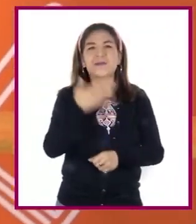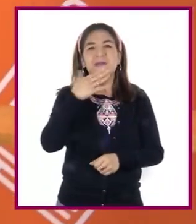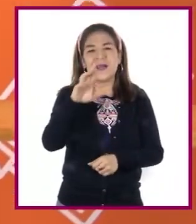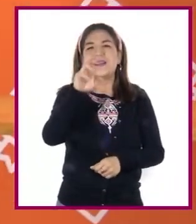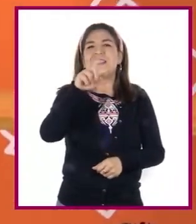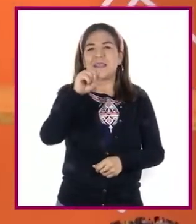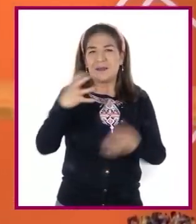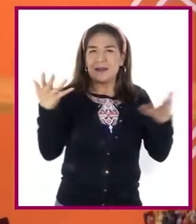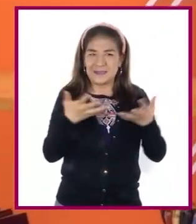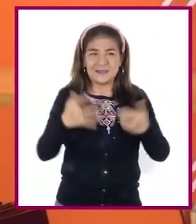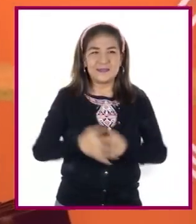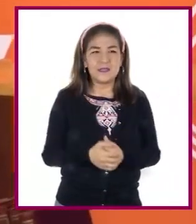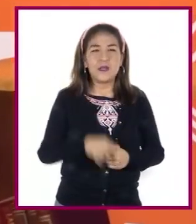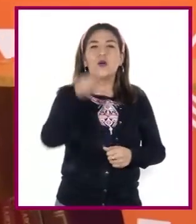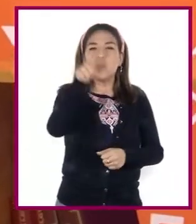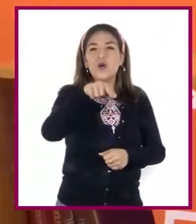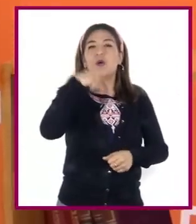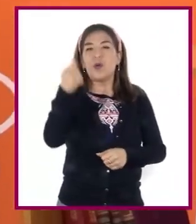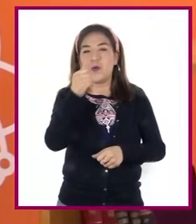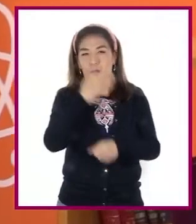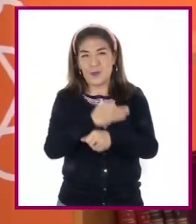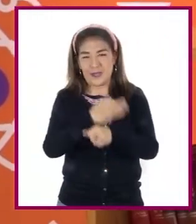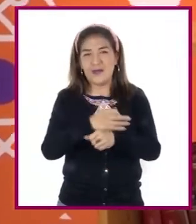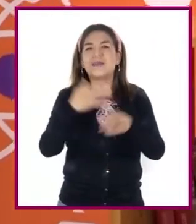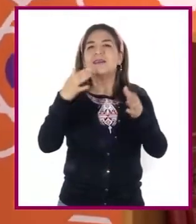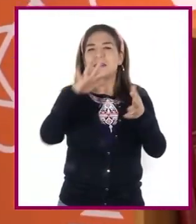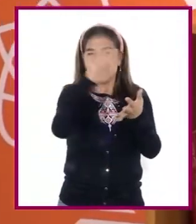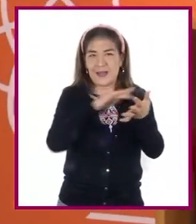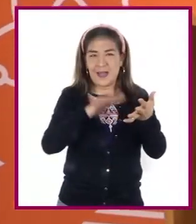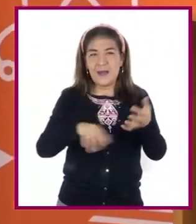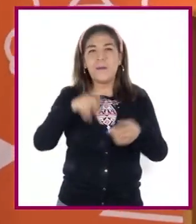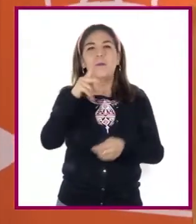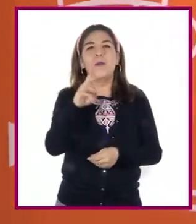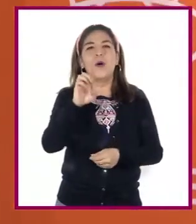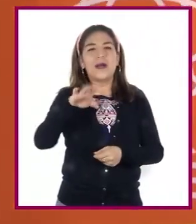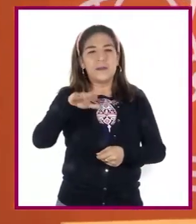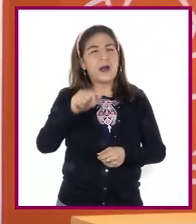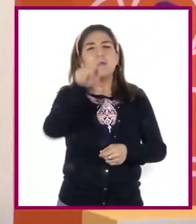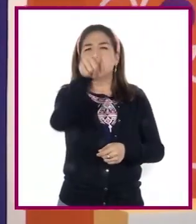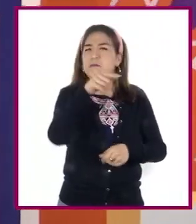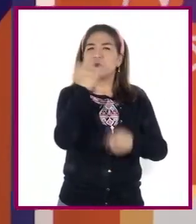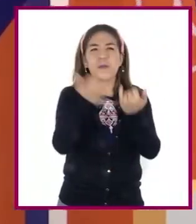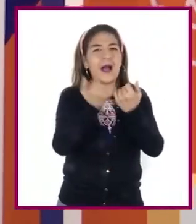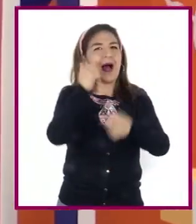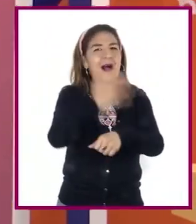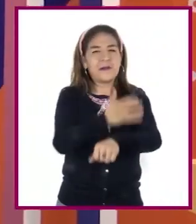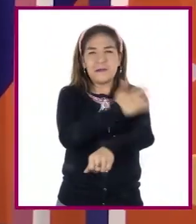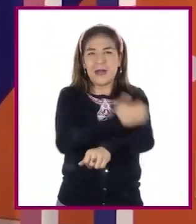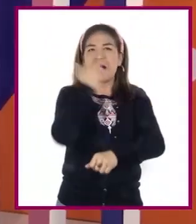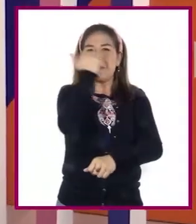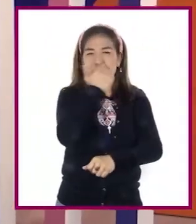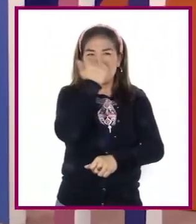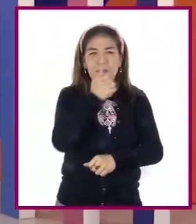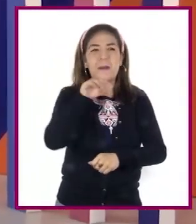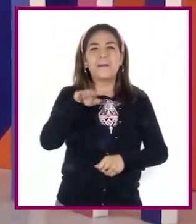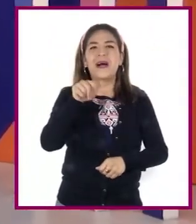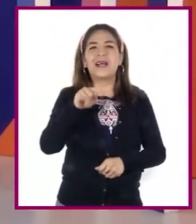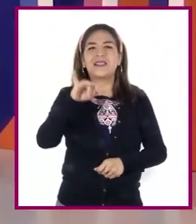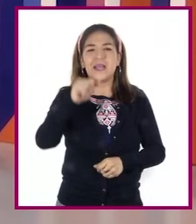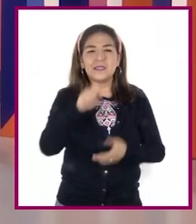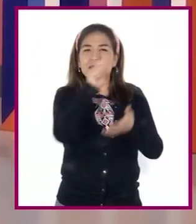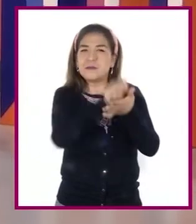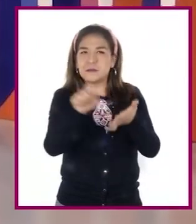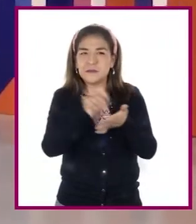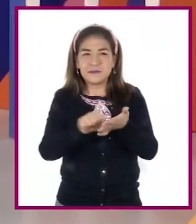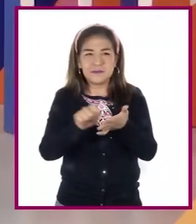reto? Vamos a leer el siguiente poema que escribió un alumno como ustedes. Matías George Castro Slim.